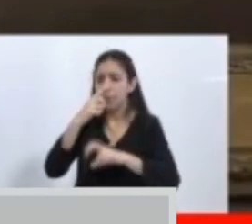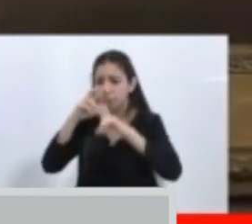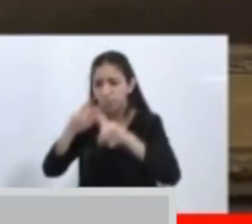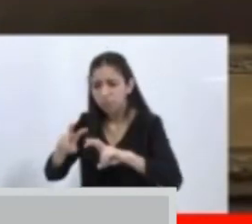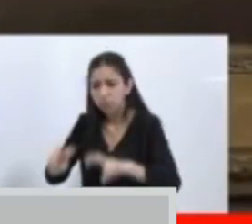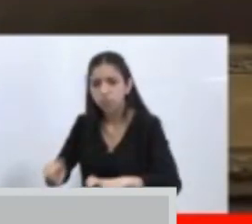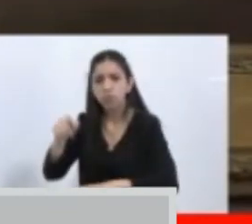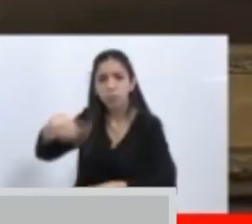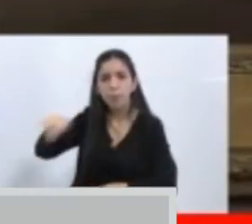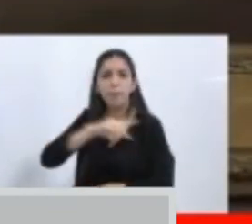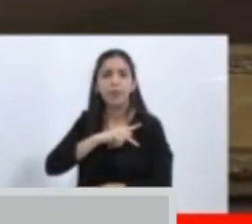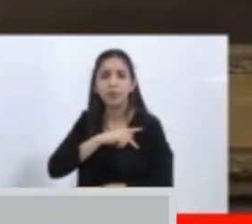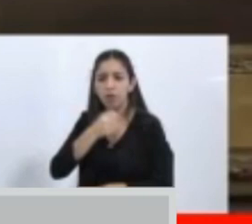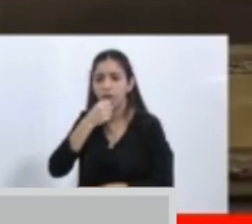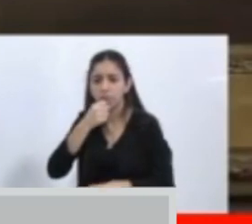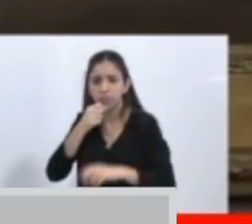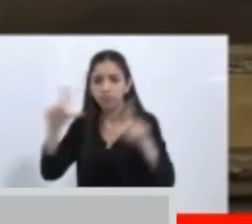consolidar valores